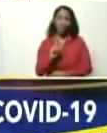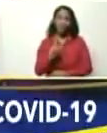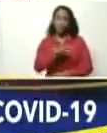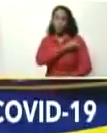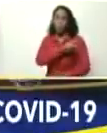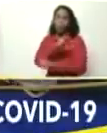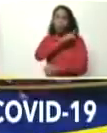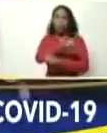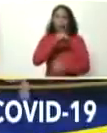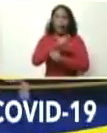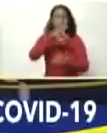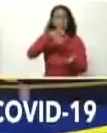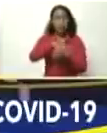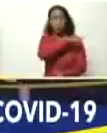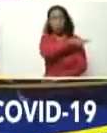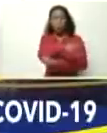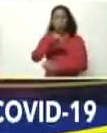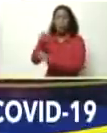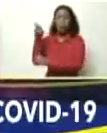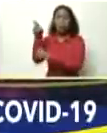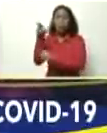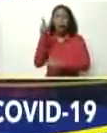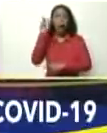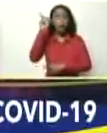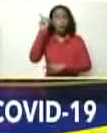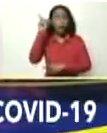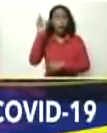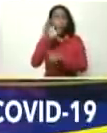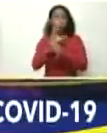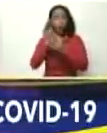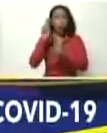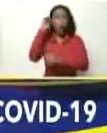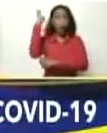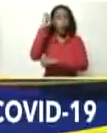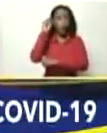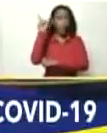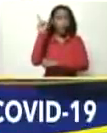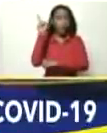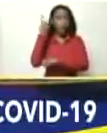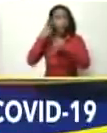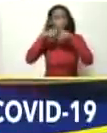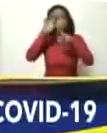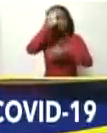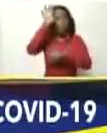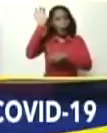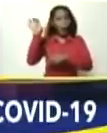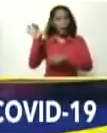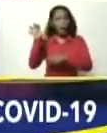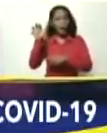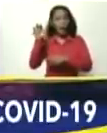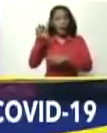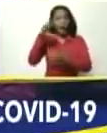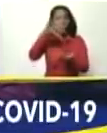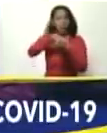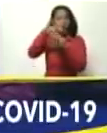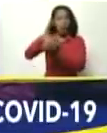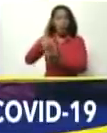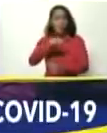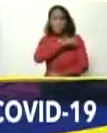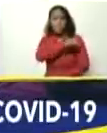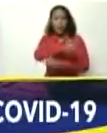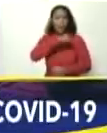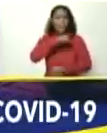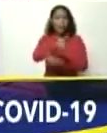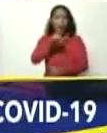Autoritarismo. Estados autoritarios son ellos allá, en Europa y en otras partes. Estados autoritarios